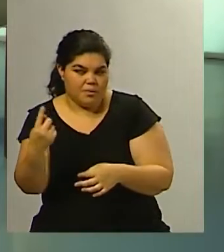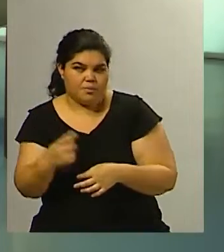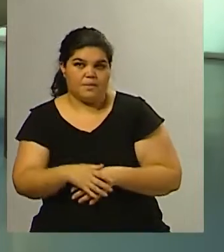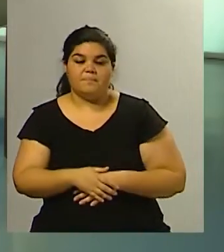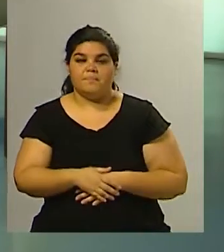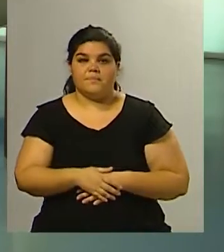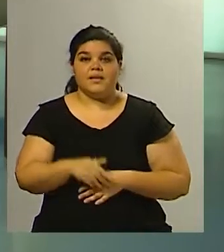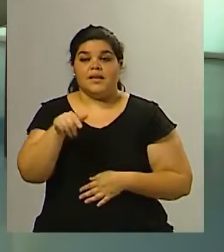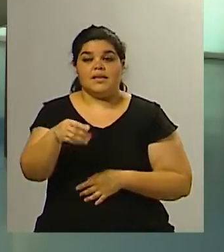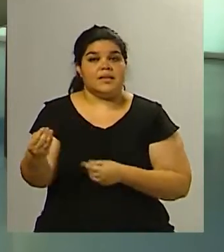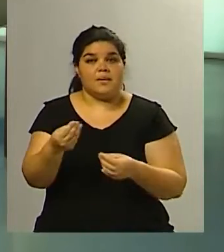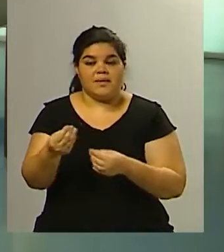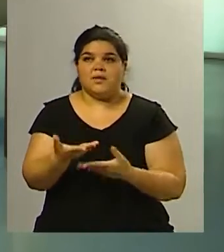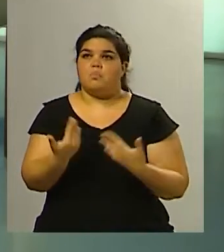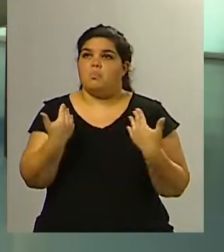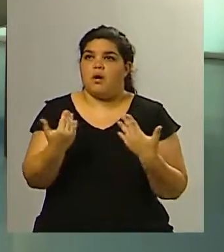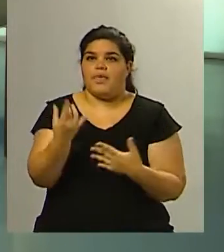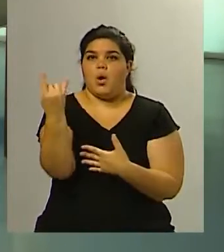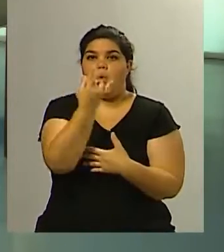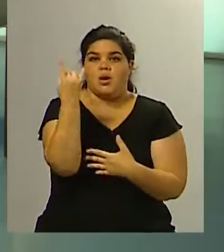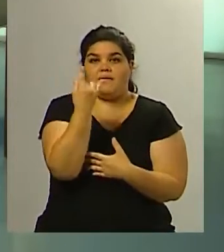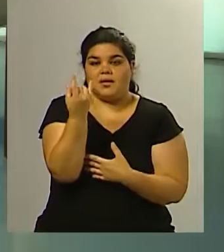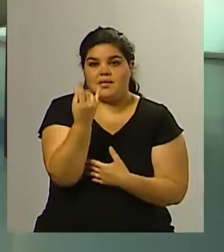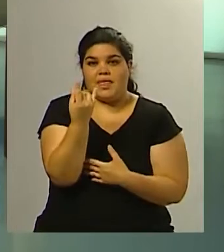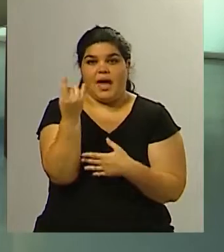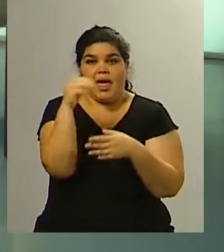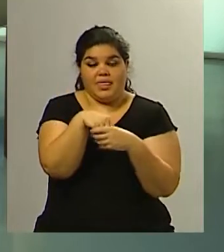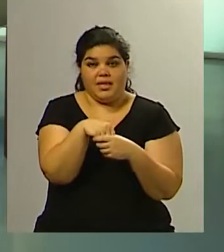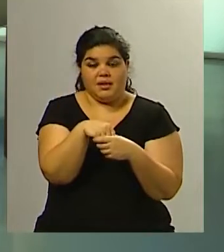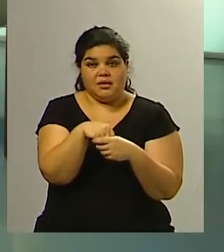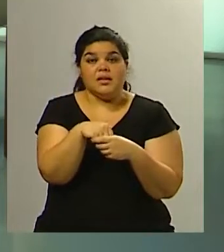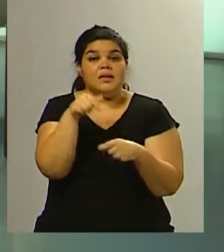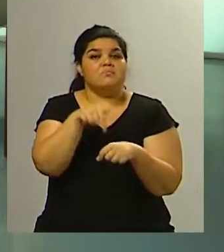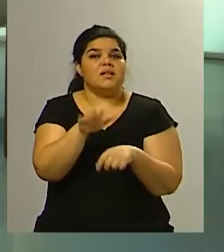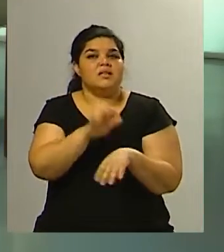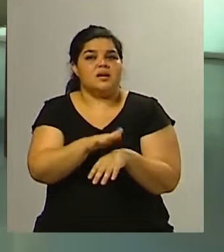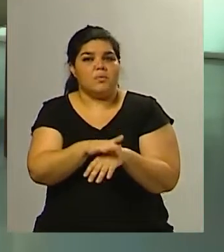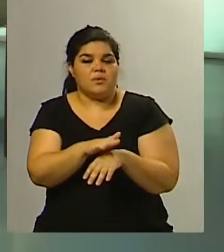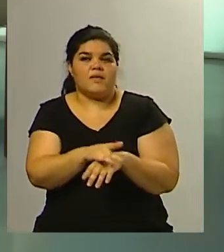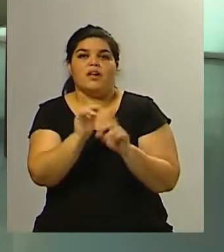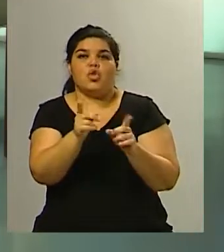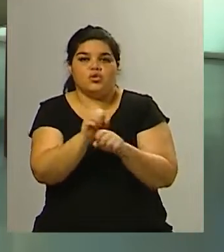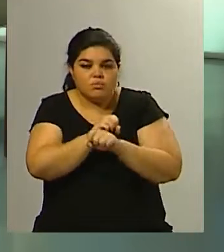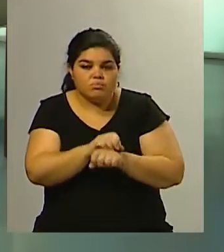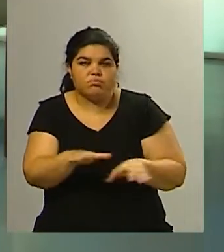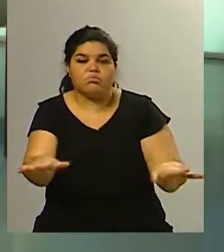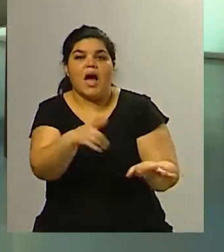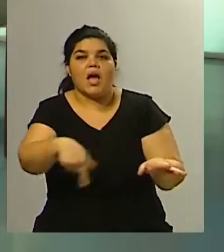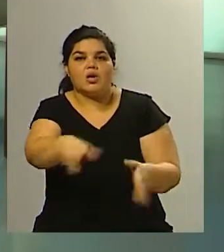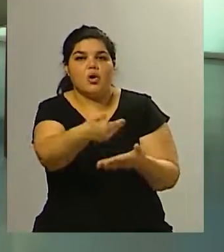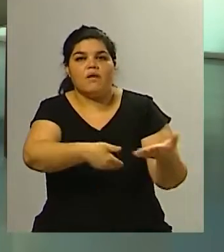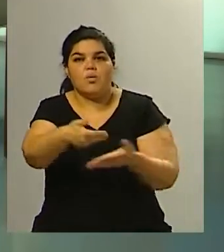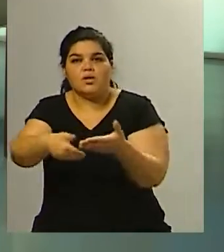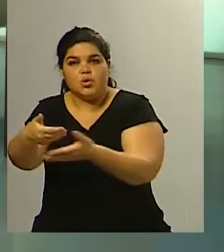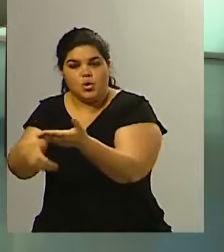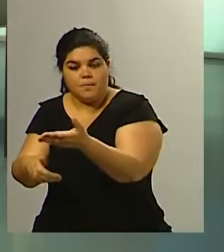nivel de universidad, por ejemplo, aquellas que se le desarrollan a los docentes, que son las evaluaciones de desempeño de docentes,